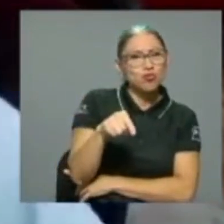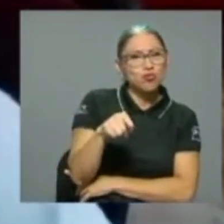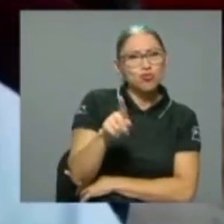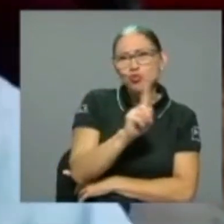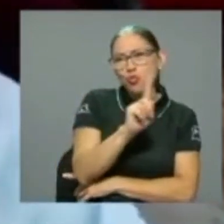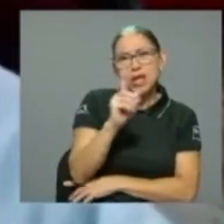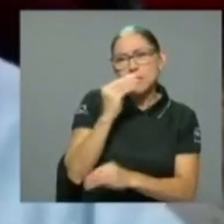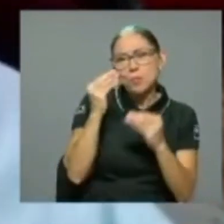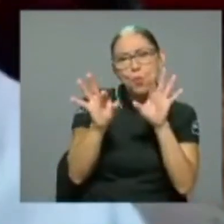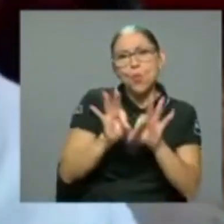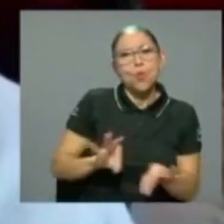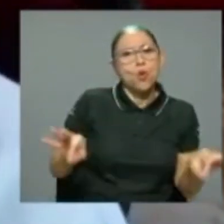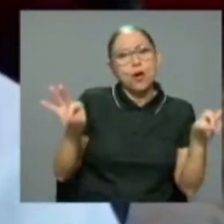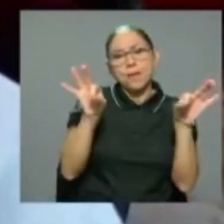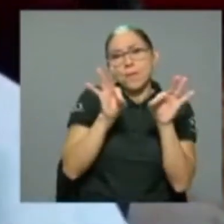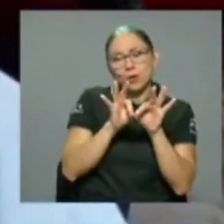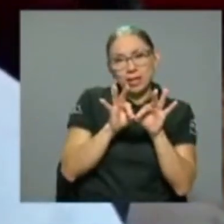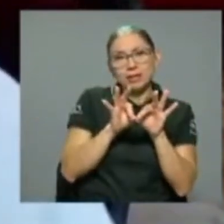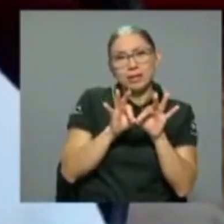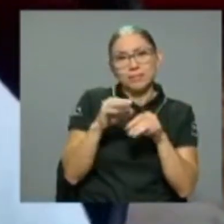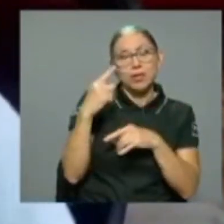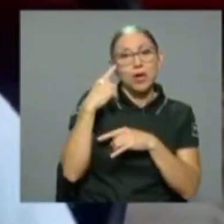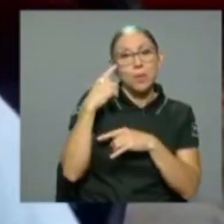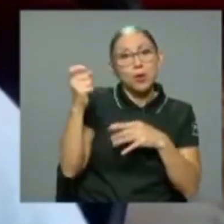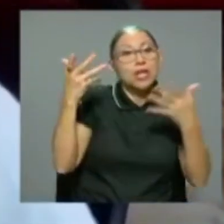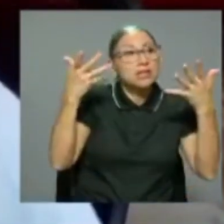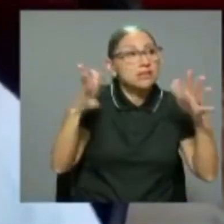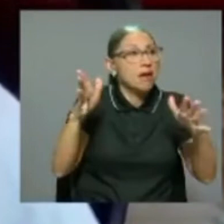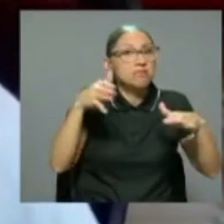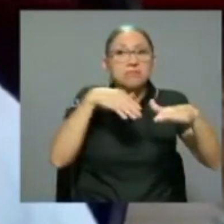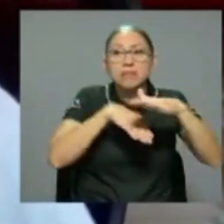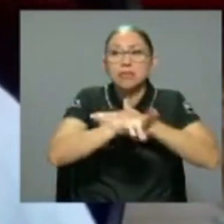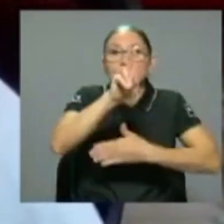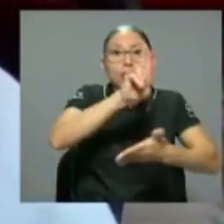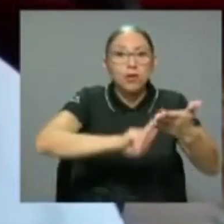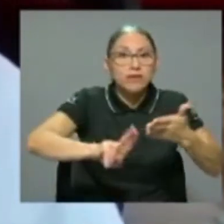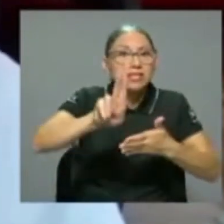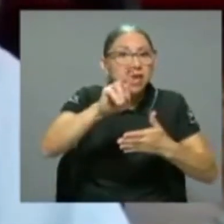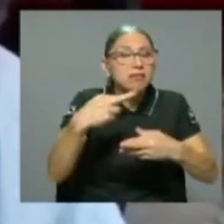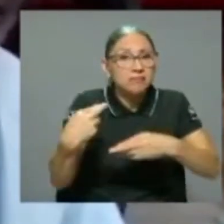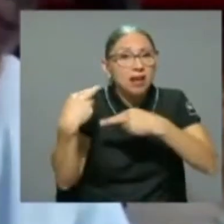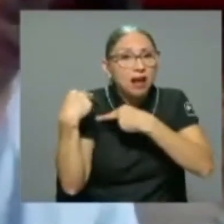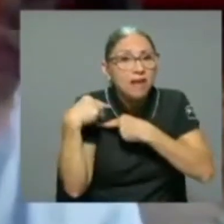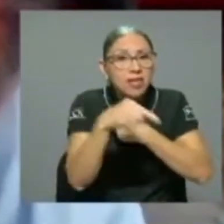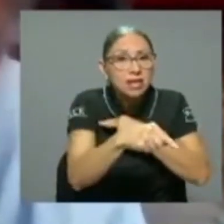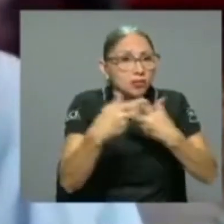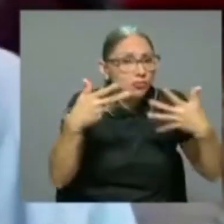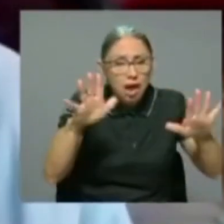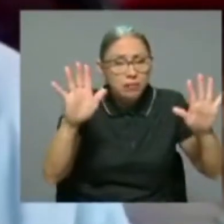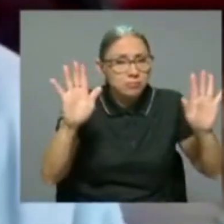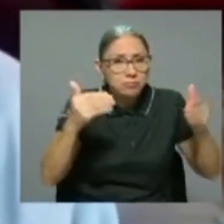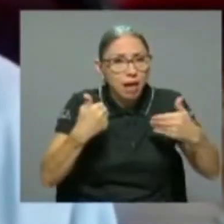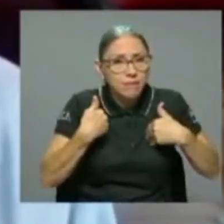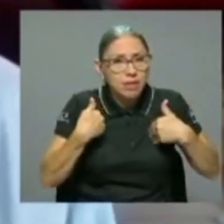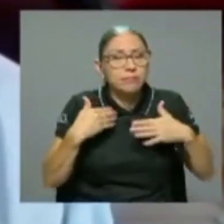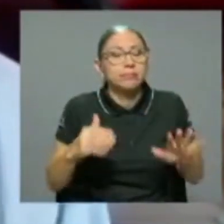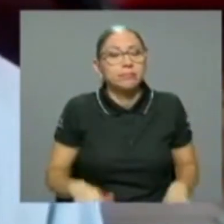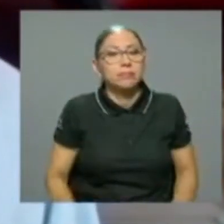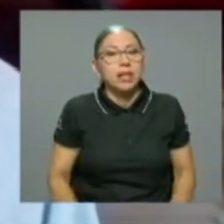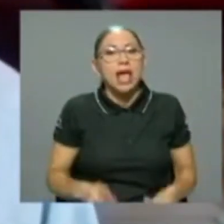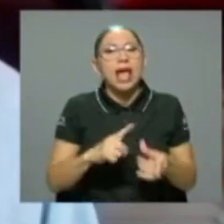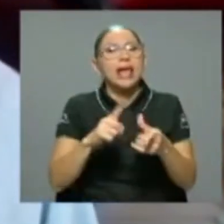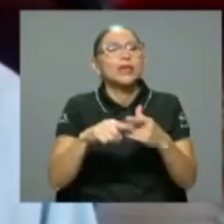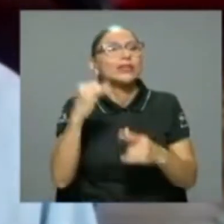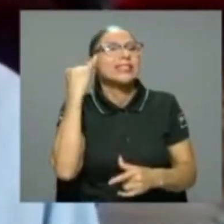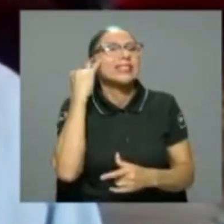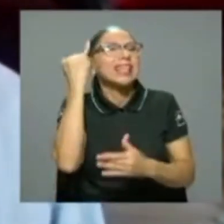importante, porque había dentro de la universidad ya espacios que se encargaban de eso. La idea consistió en que